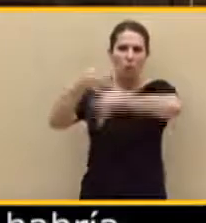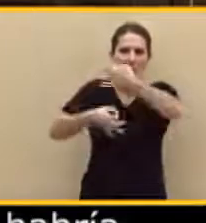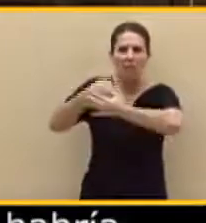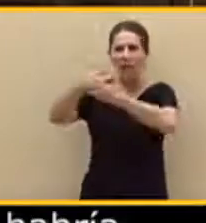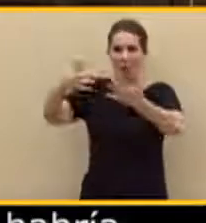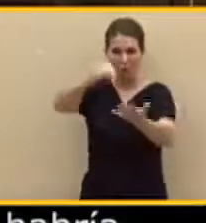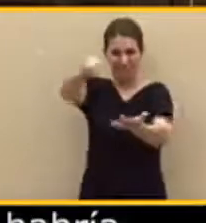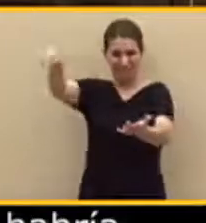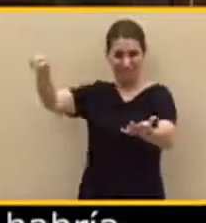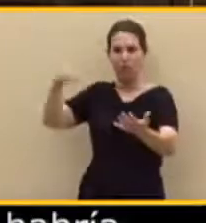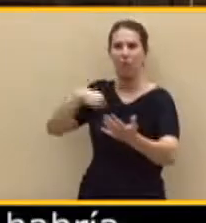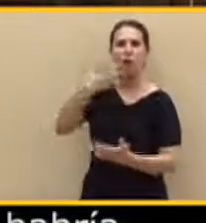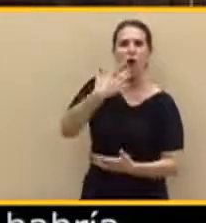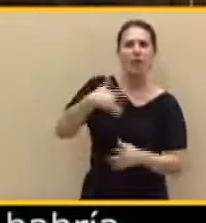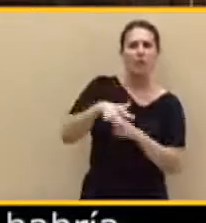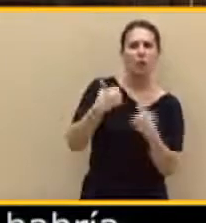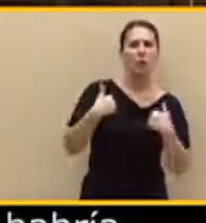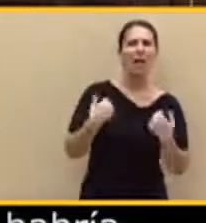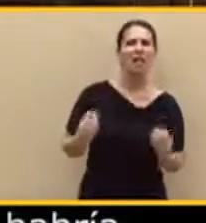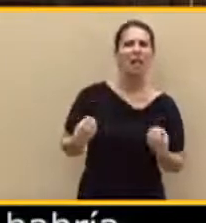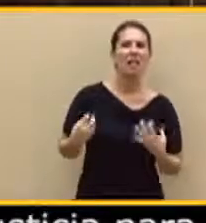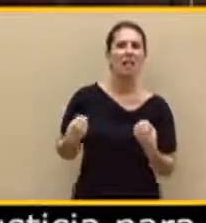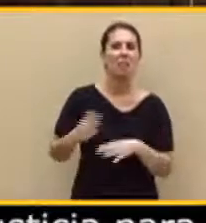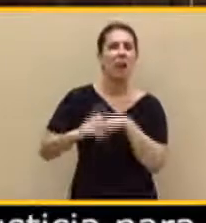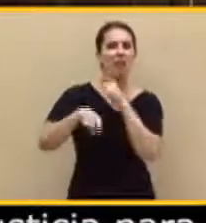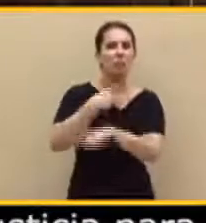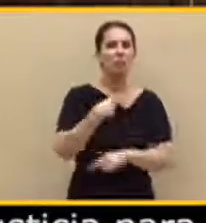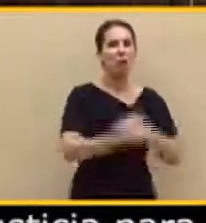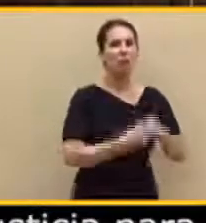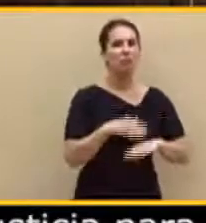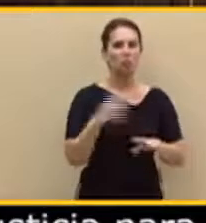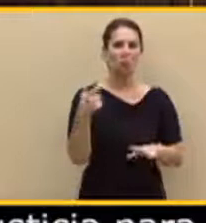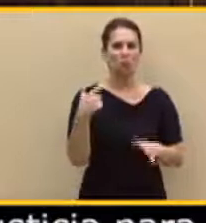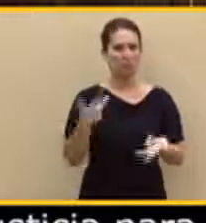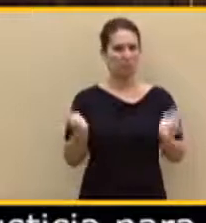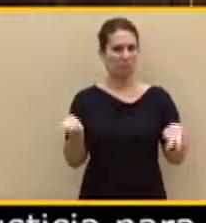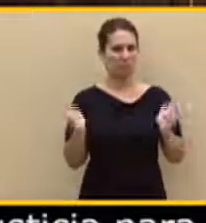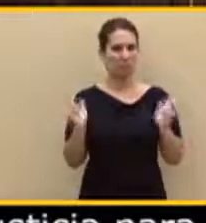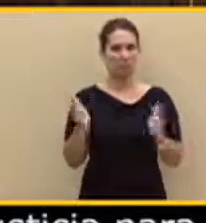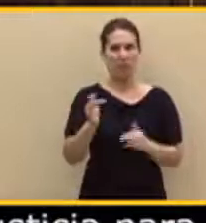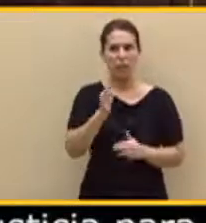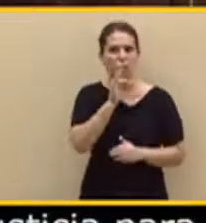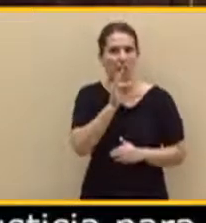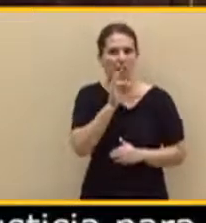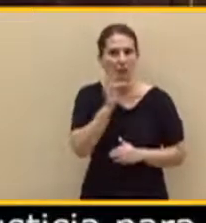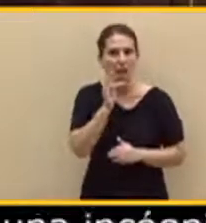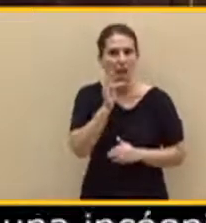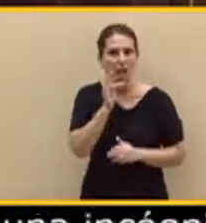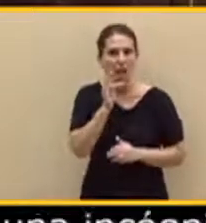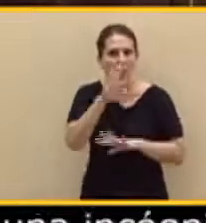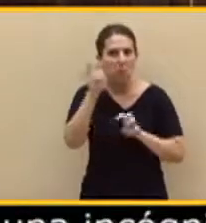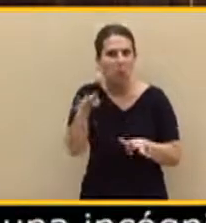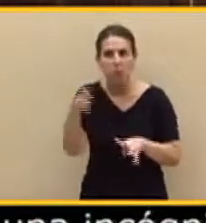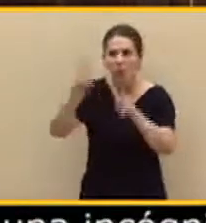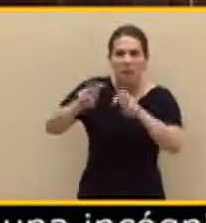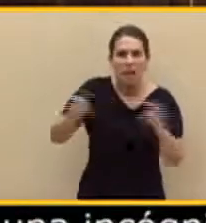el estado de sus casos y lograr la impunidad de sus acciones. Y sigue siendo una incógnita y ustedes no se han dedicado a investigarlo. ¿Quién es la magistrada amiga